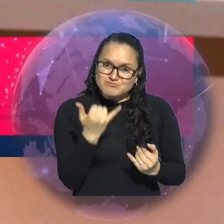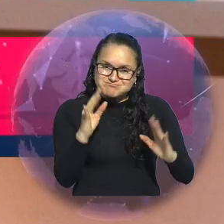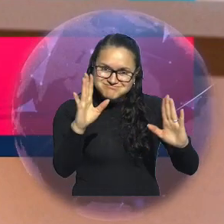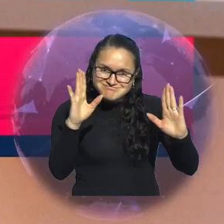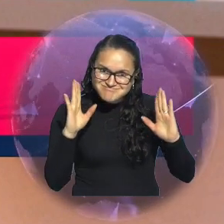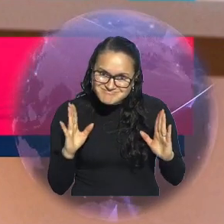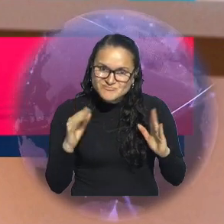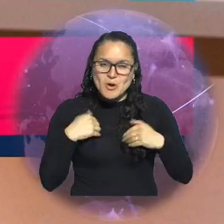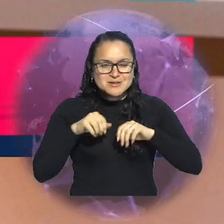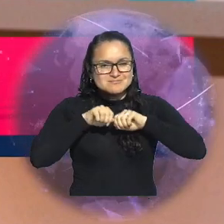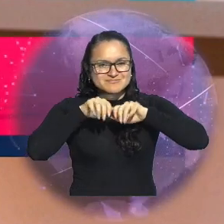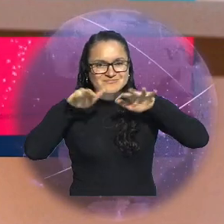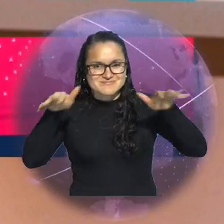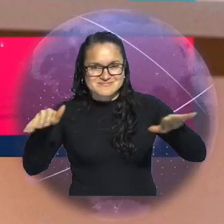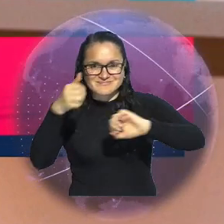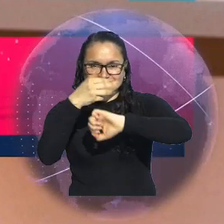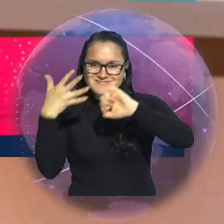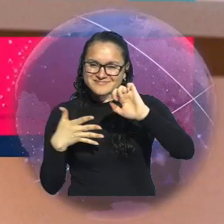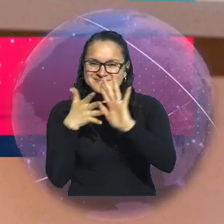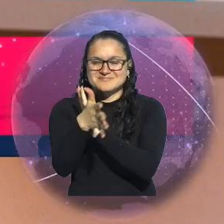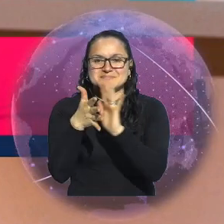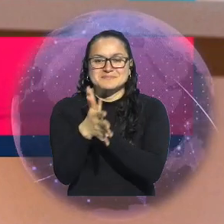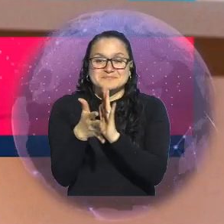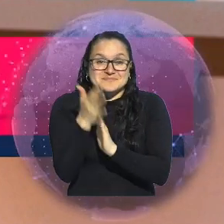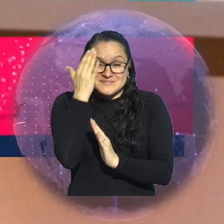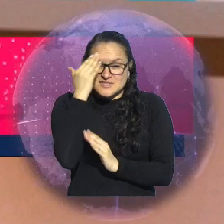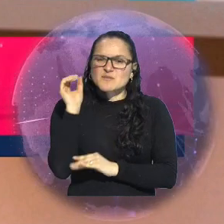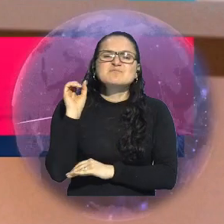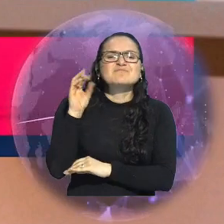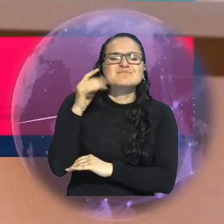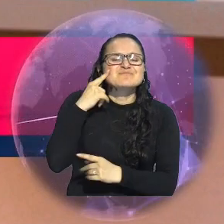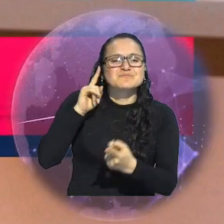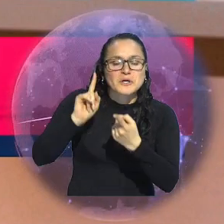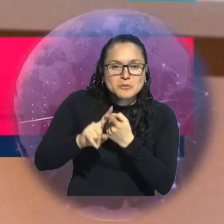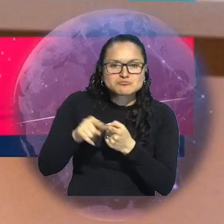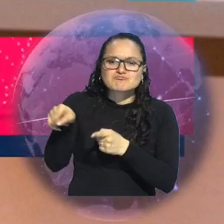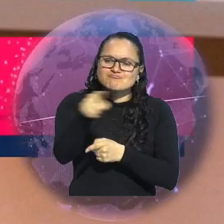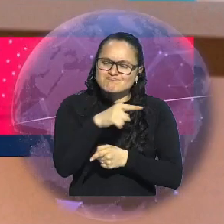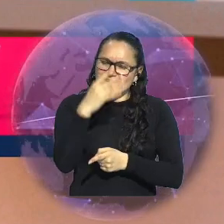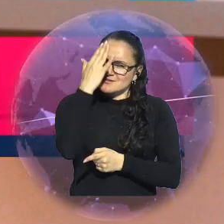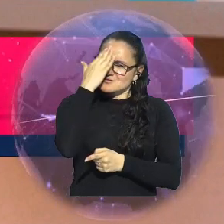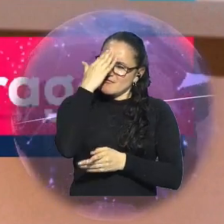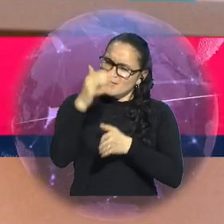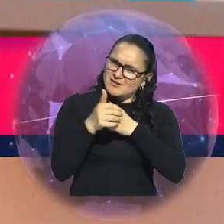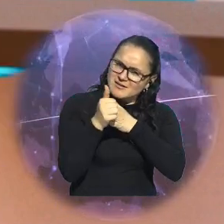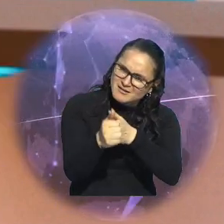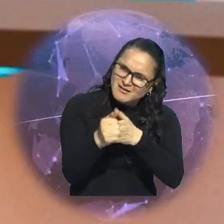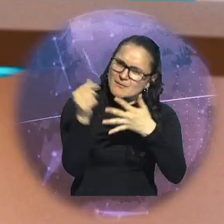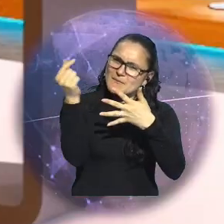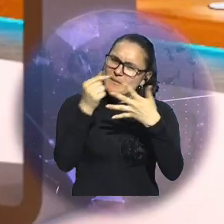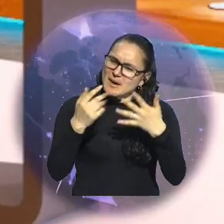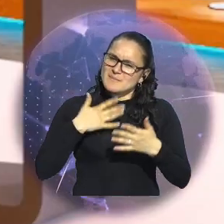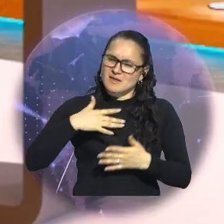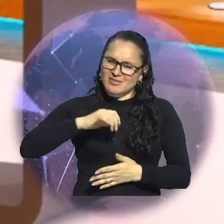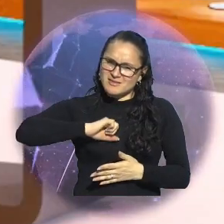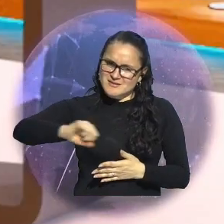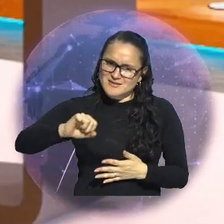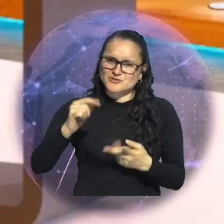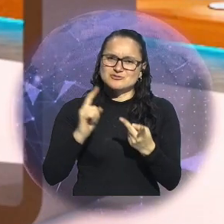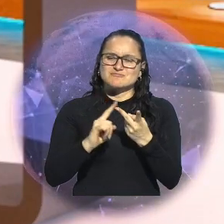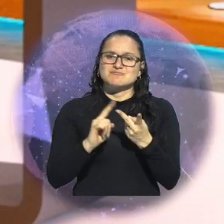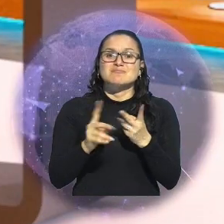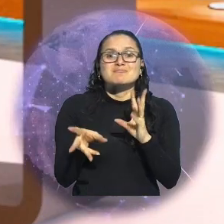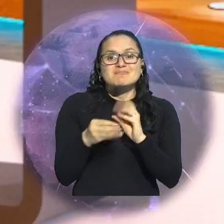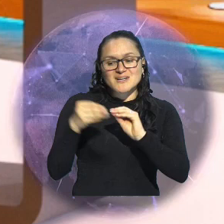de crc al día un programa desarrollado para orientar e informar a los usuarios y televidentes sobre sus derechos y el trabajo que